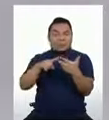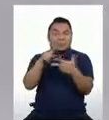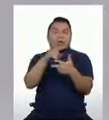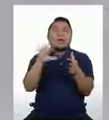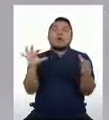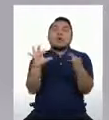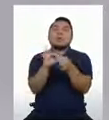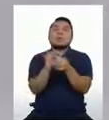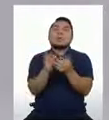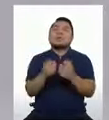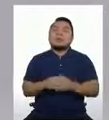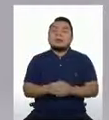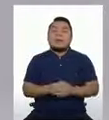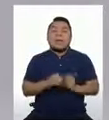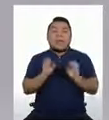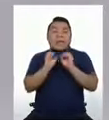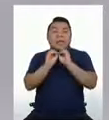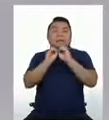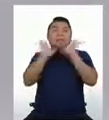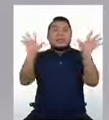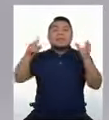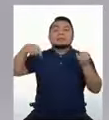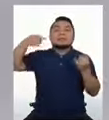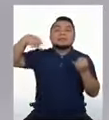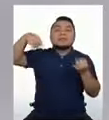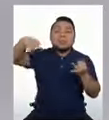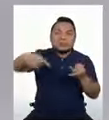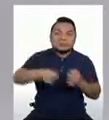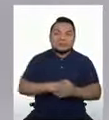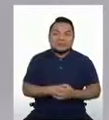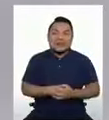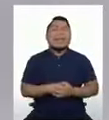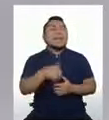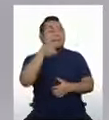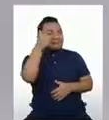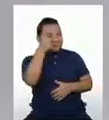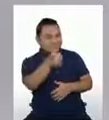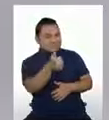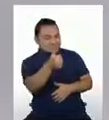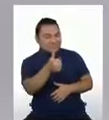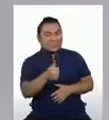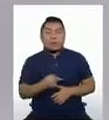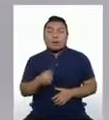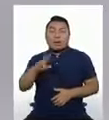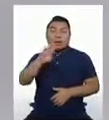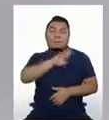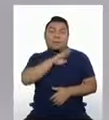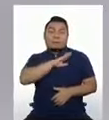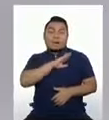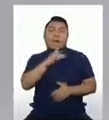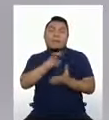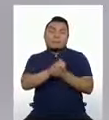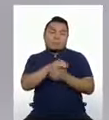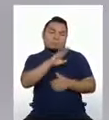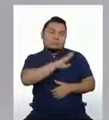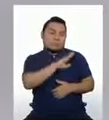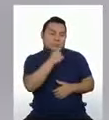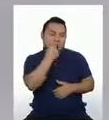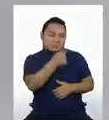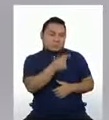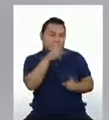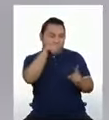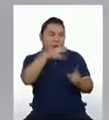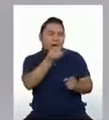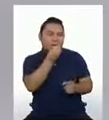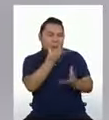ideas? días después. Muy bien. Un mal amigo sospecha porque encuentra escamas